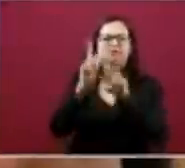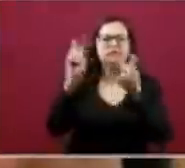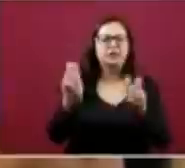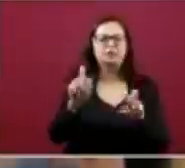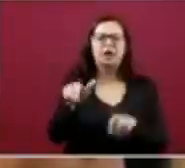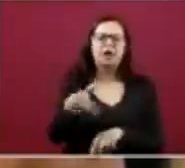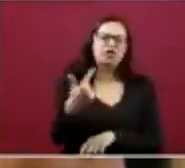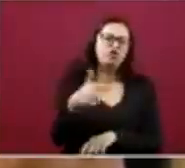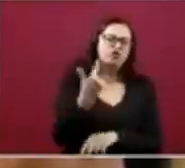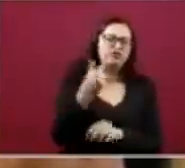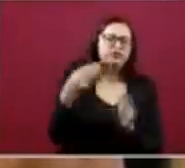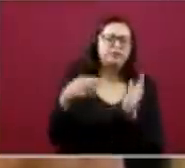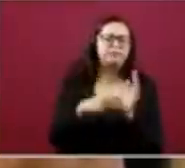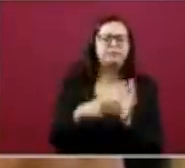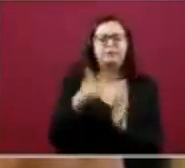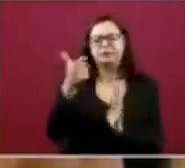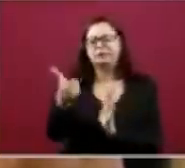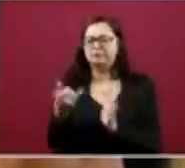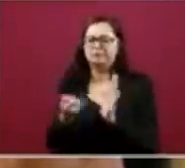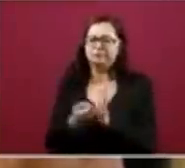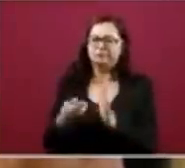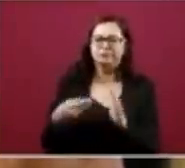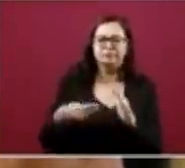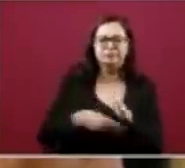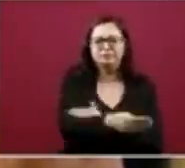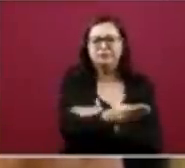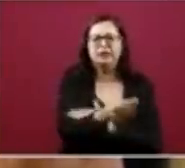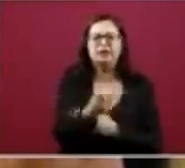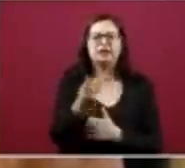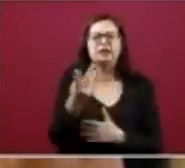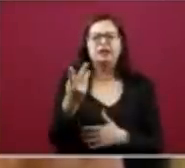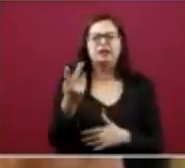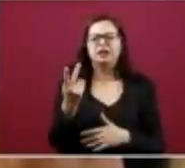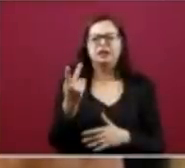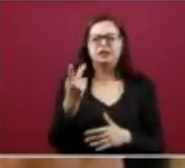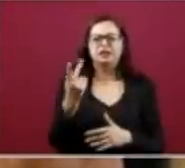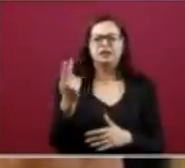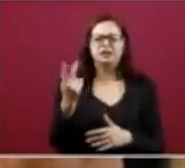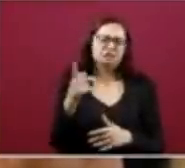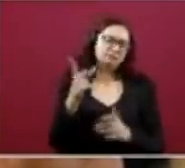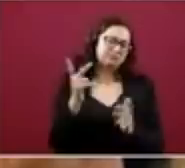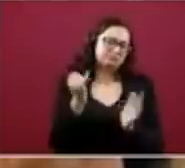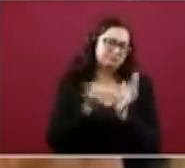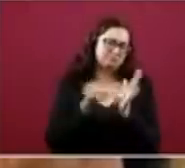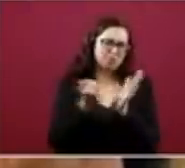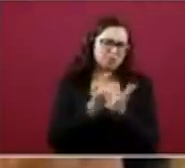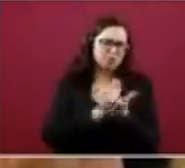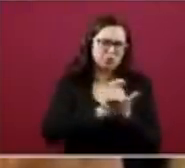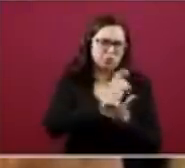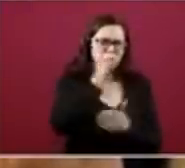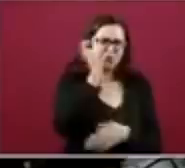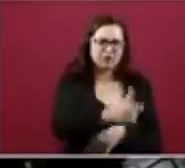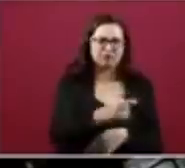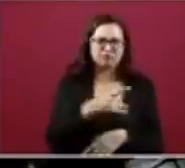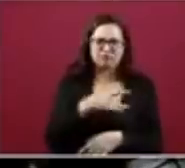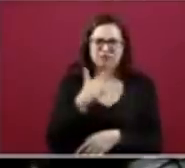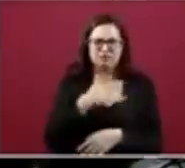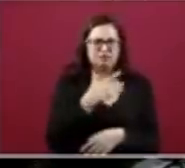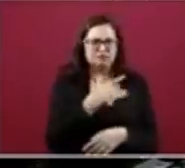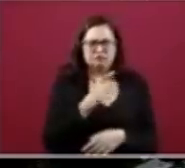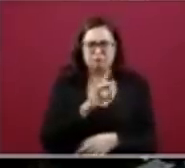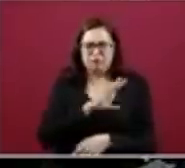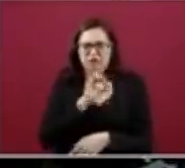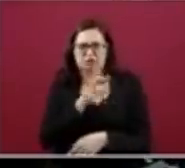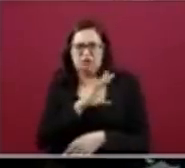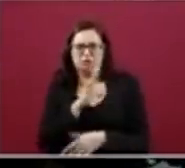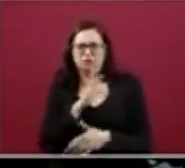un requerimiento al señor Junco, del Servicio de Administración Tributaria. Y por otro lado, bueno, hay una disputa,